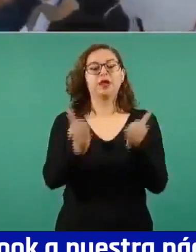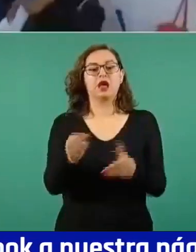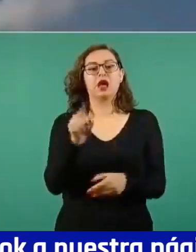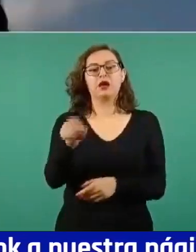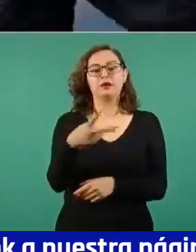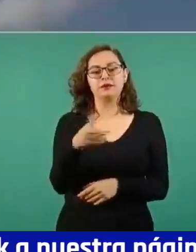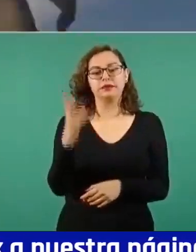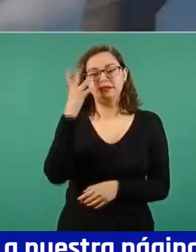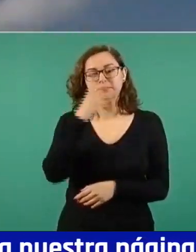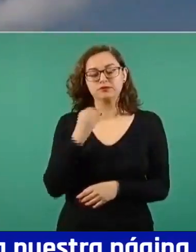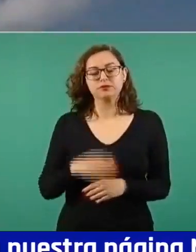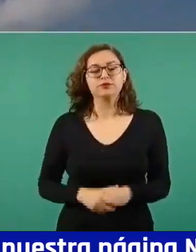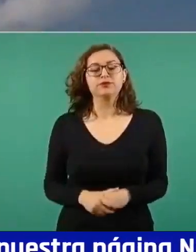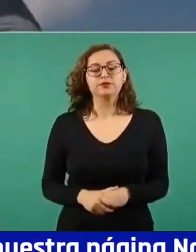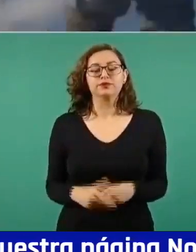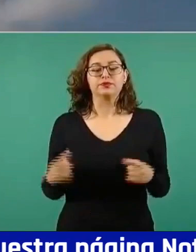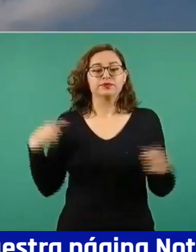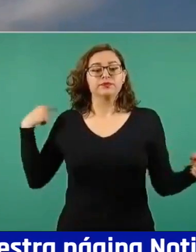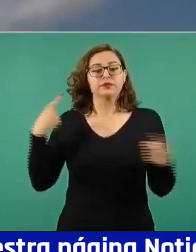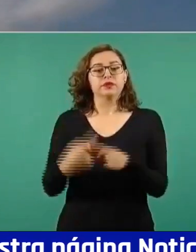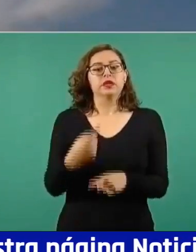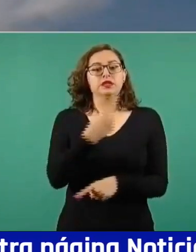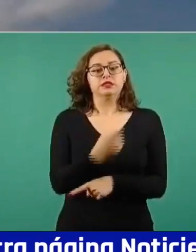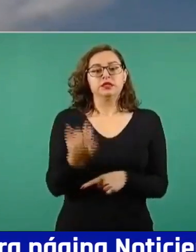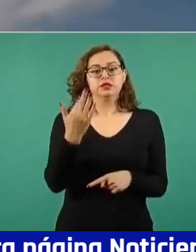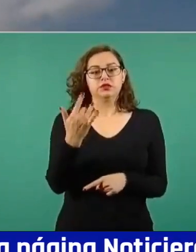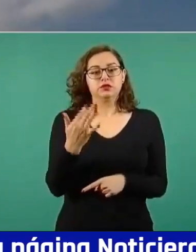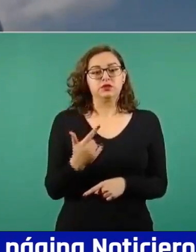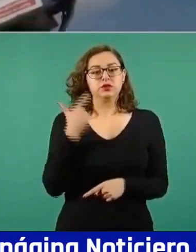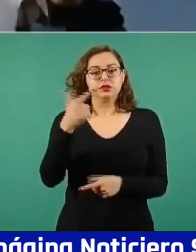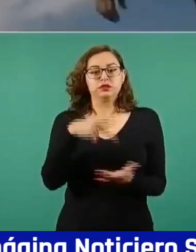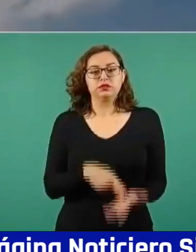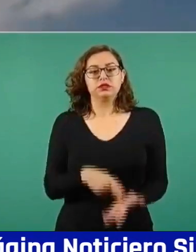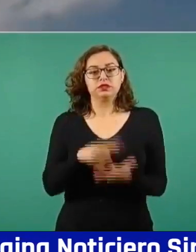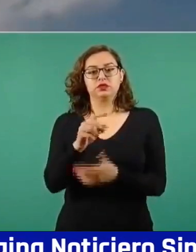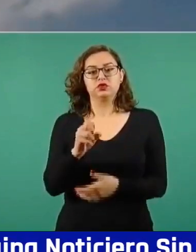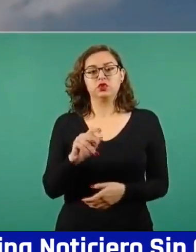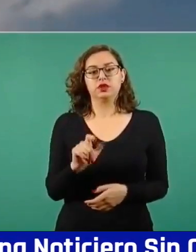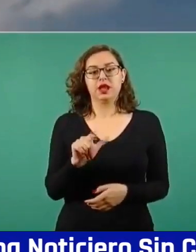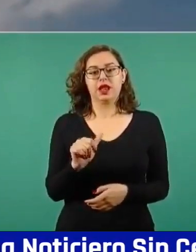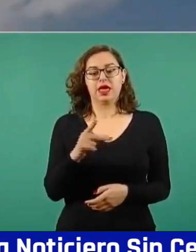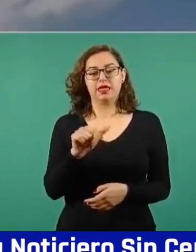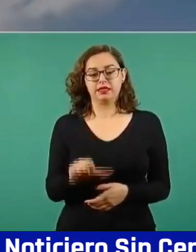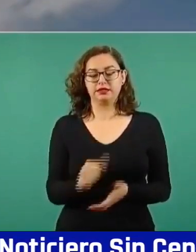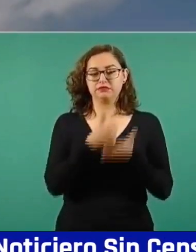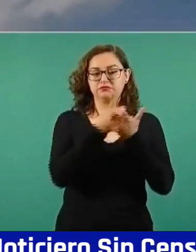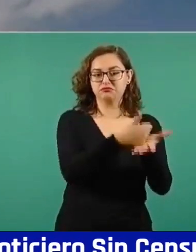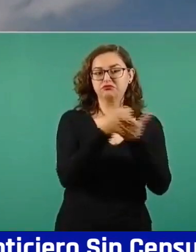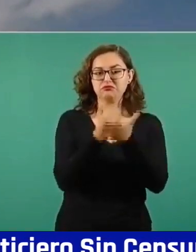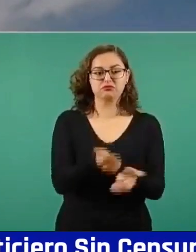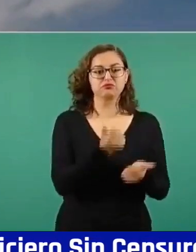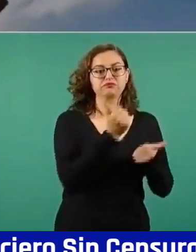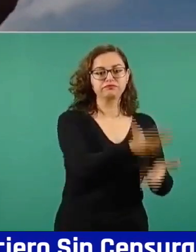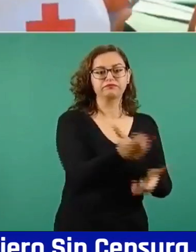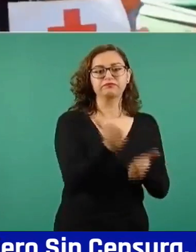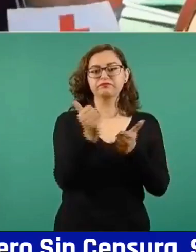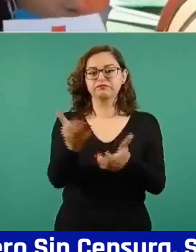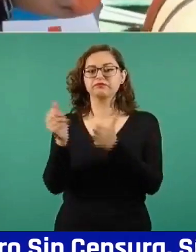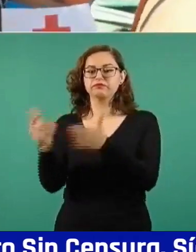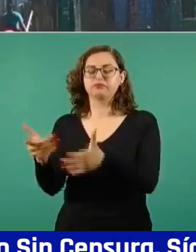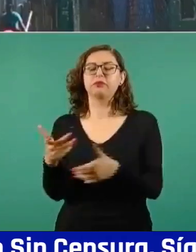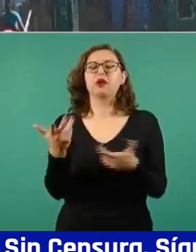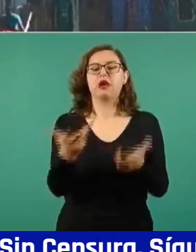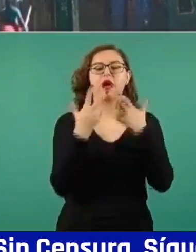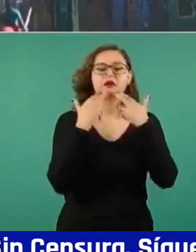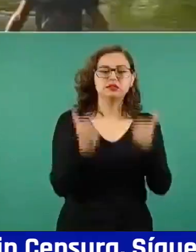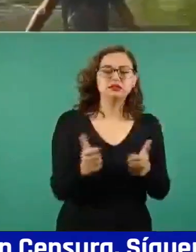Villahermosa. A la fecha se han entregado 157 toneladas de ayuda humanitaria distribuidas en diferentes rancherías,